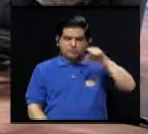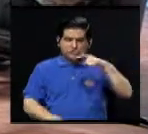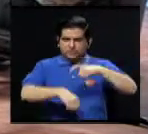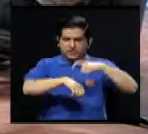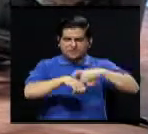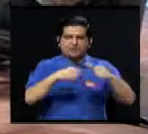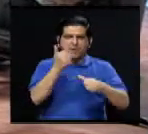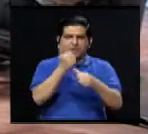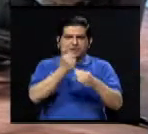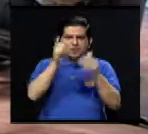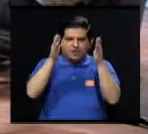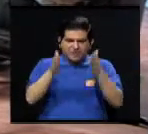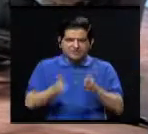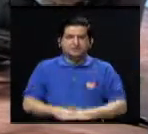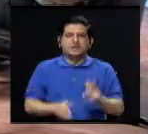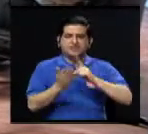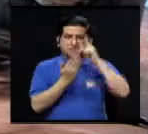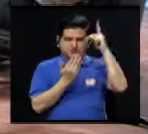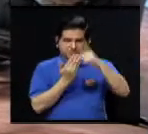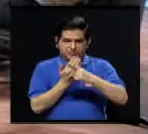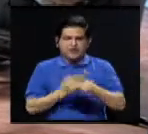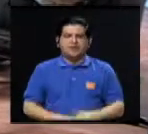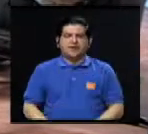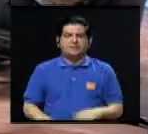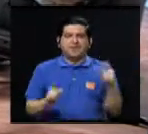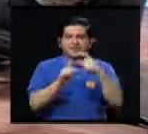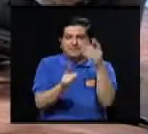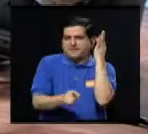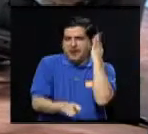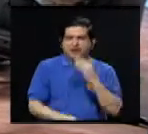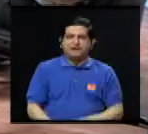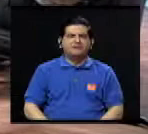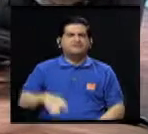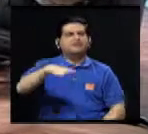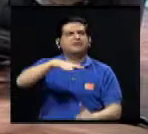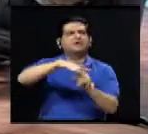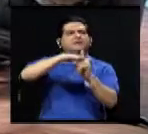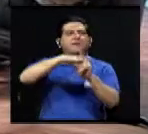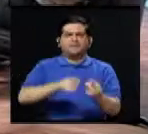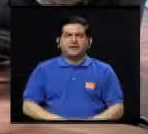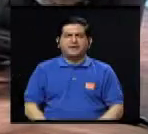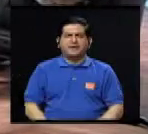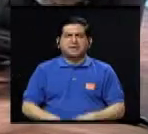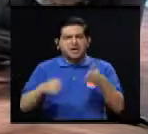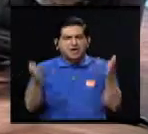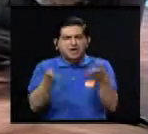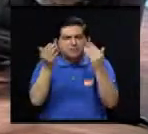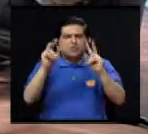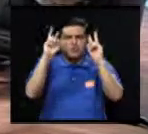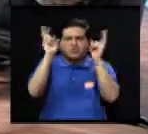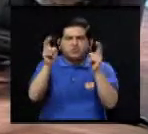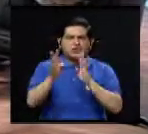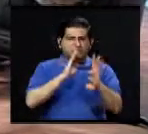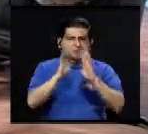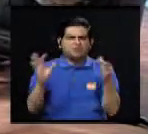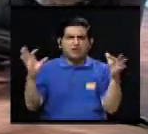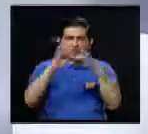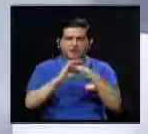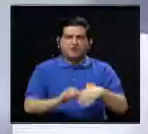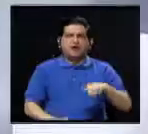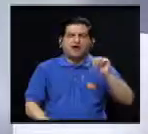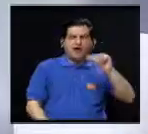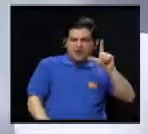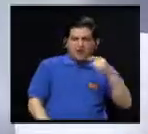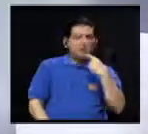momento asistentes del programa Palabra de Mujer. Y bueno, salió como la motivación del tema, que lo hablamos junto con Ana Lu, y Ana Lu